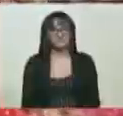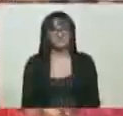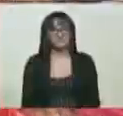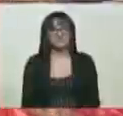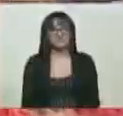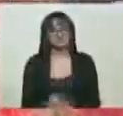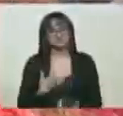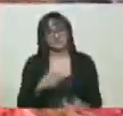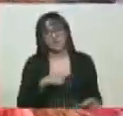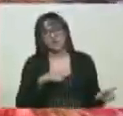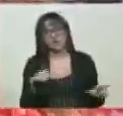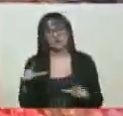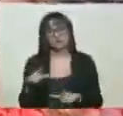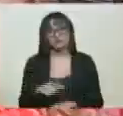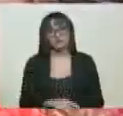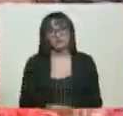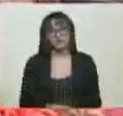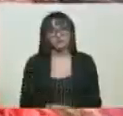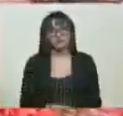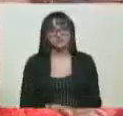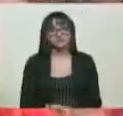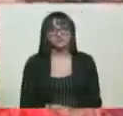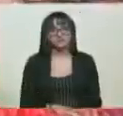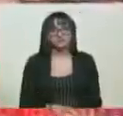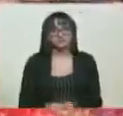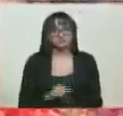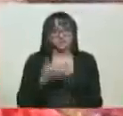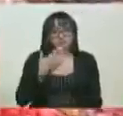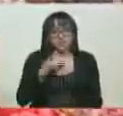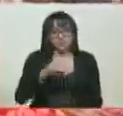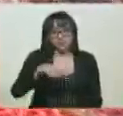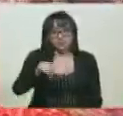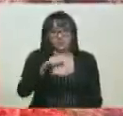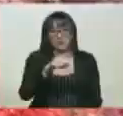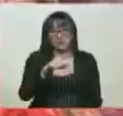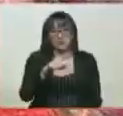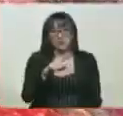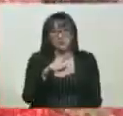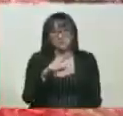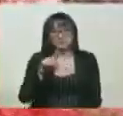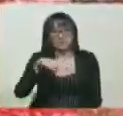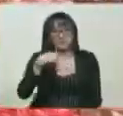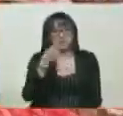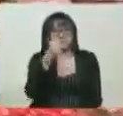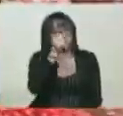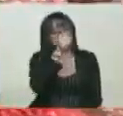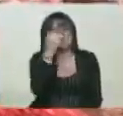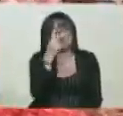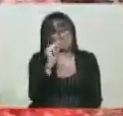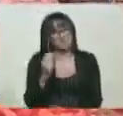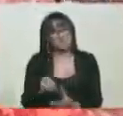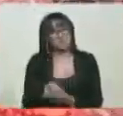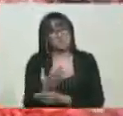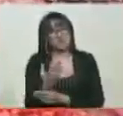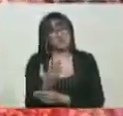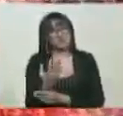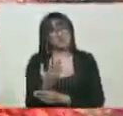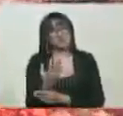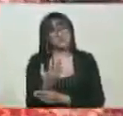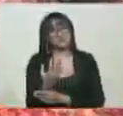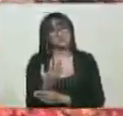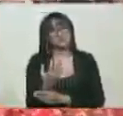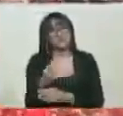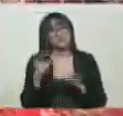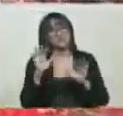Yo estoy listo. Si ustedes me dan el próximo domingo 20 de mayo